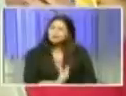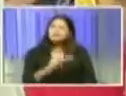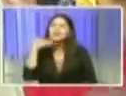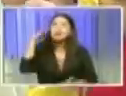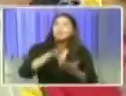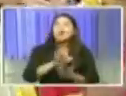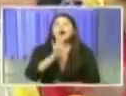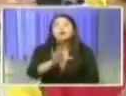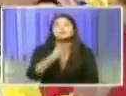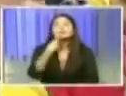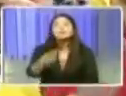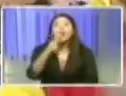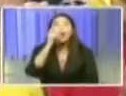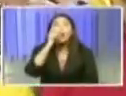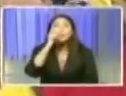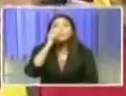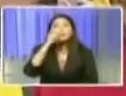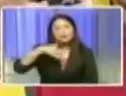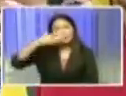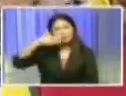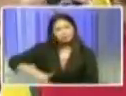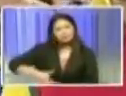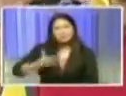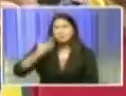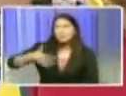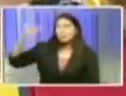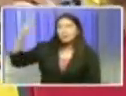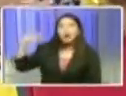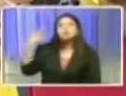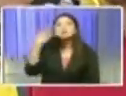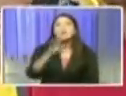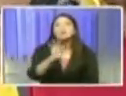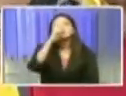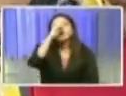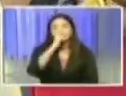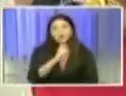el comandante Aquimiro Gabaldón hace 50 años.